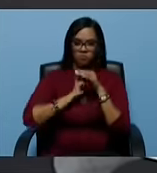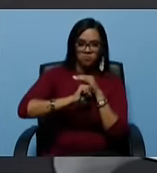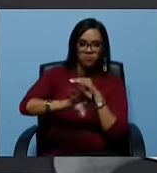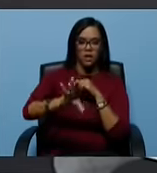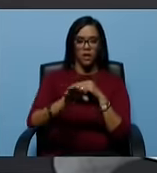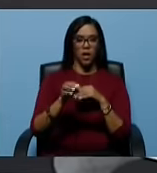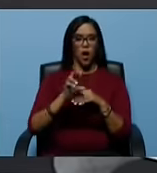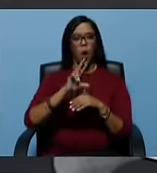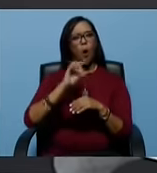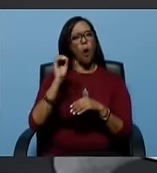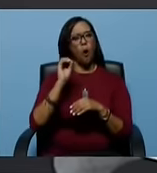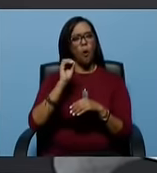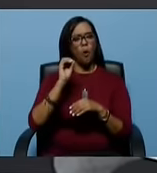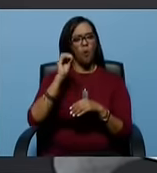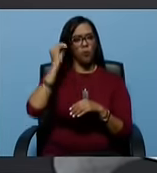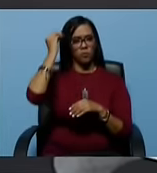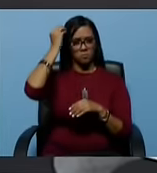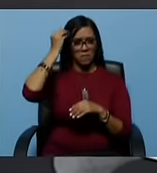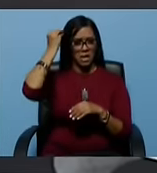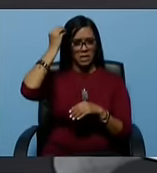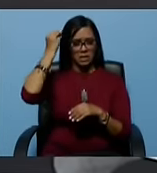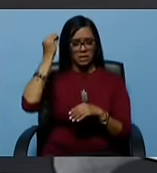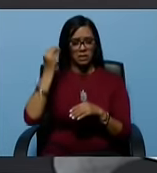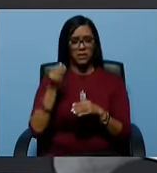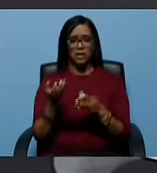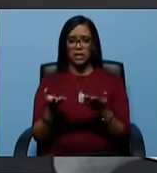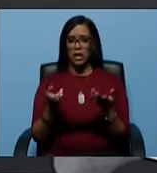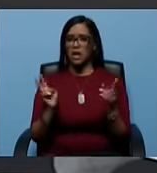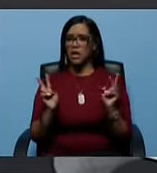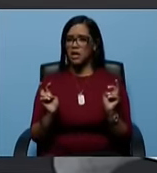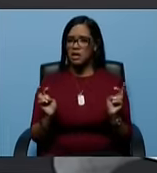ustedes creen que es casual que antes